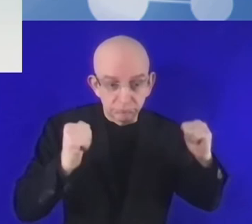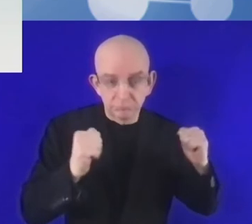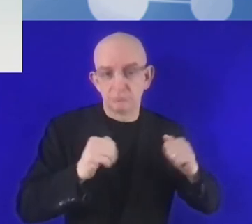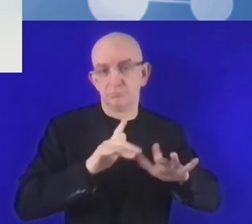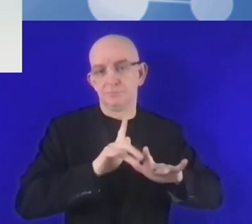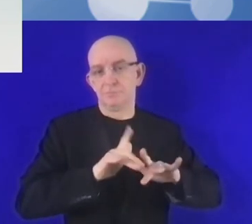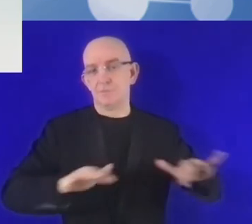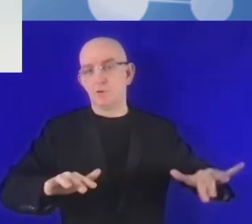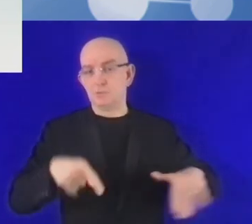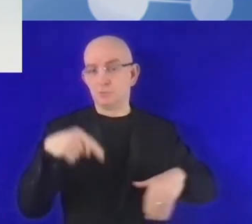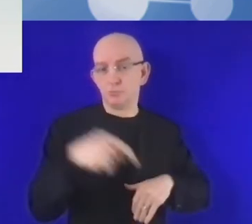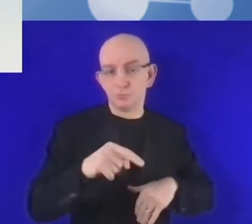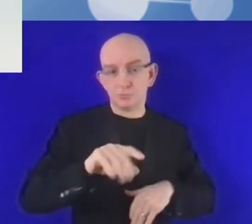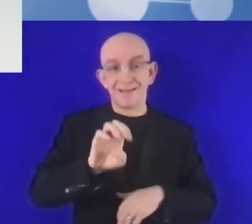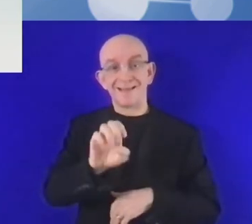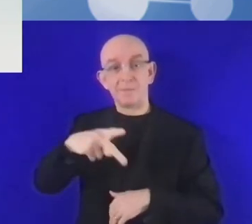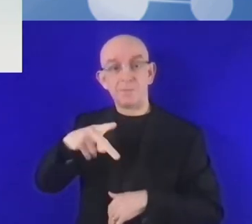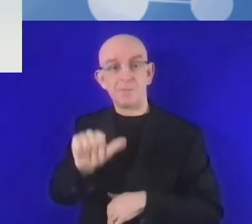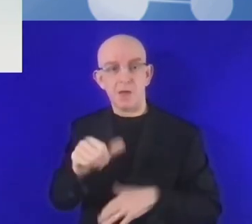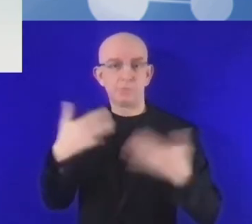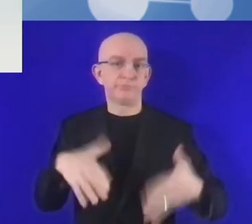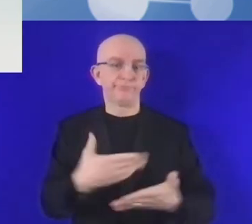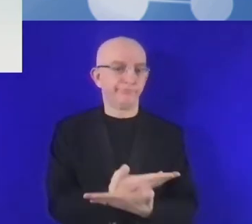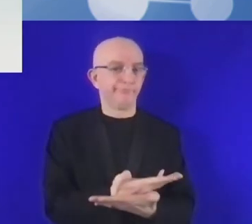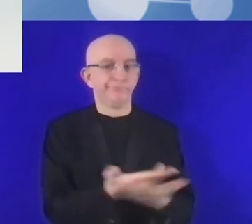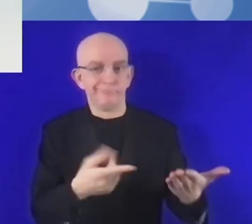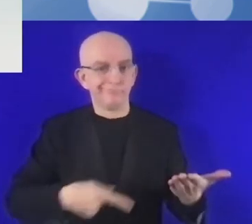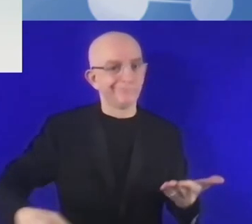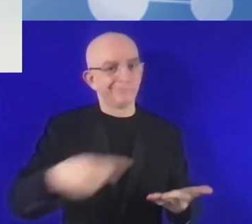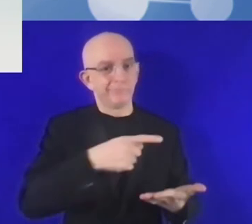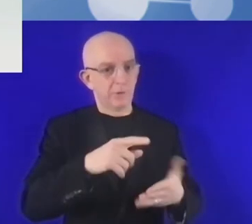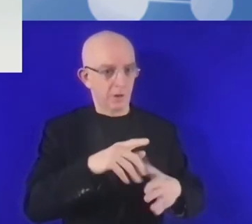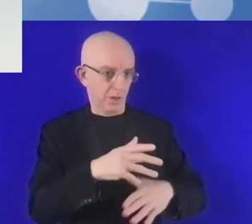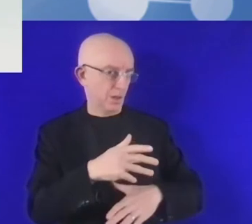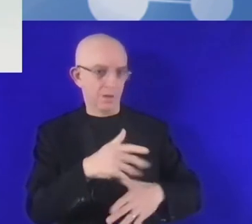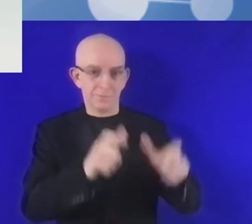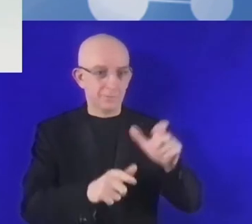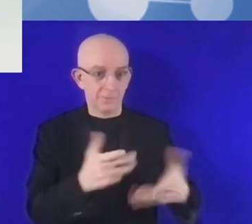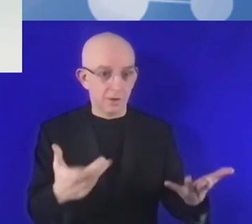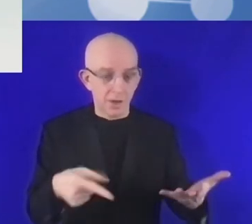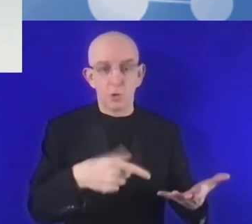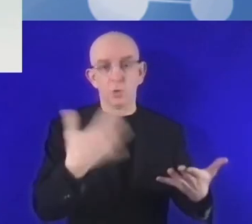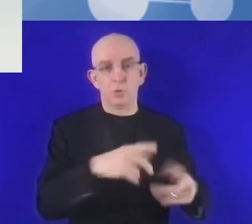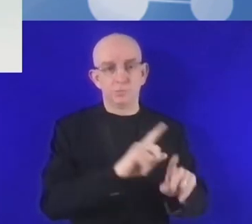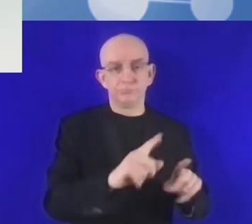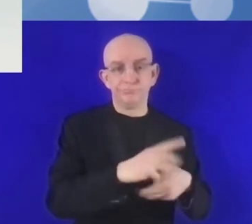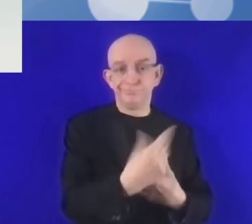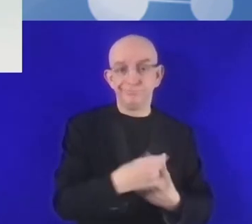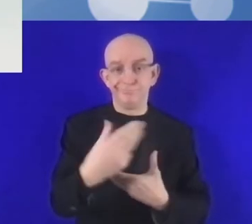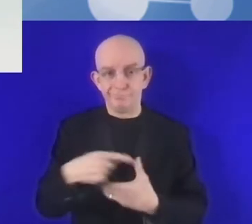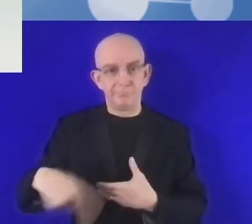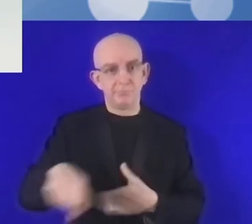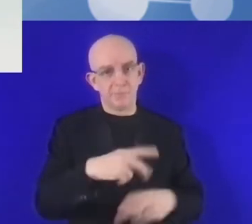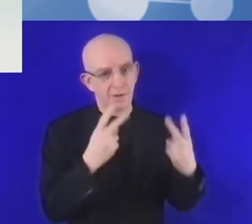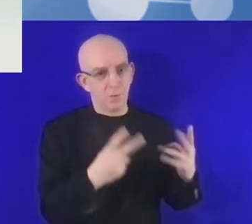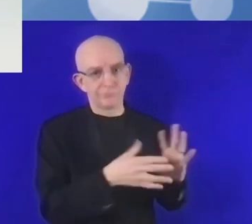una comunidad muy diversa, es una organización multilateral y todos entendemos que el éxito